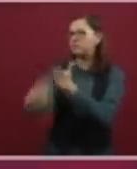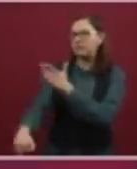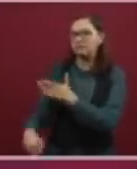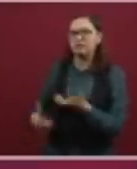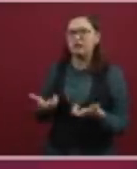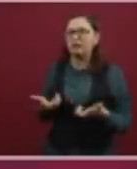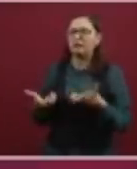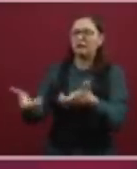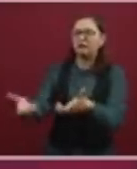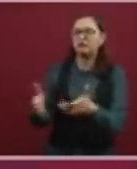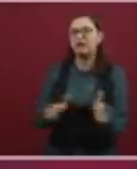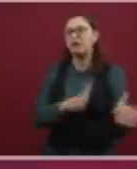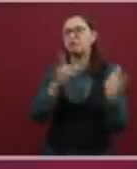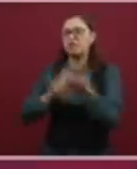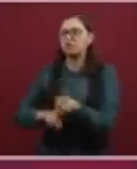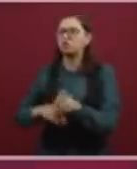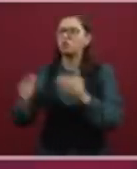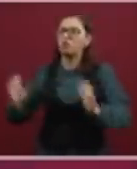porque